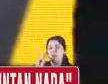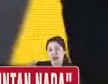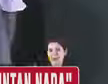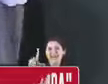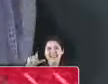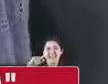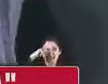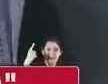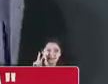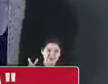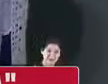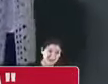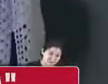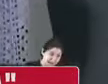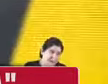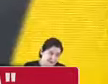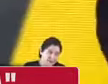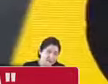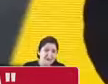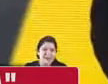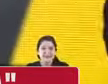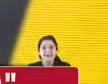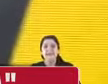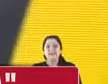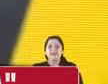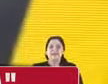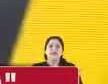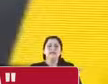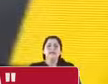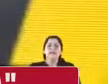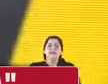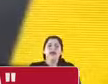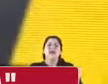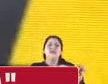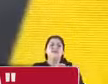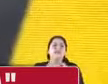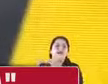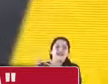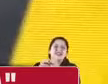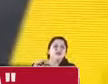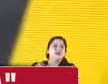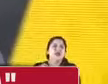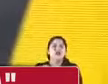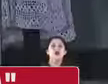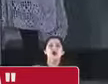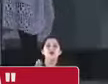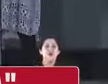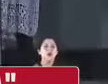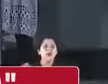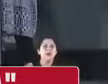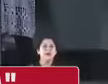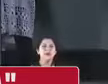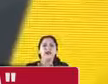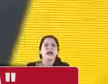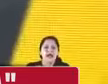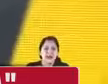vuelta estaban discutiendo el tema de la carne y entonces